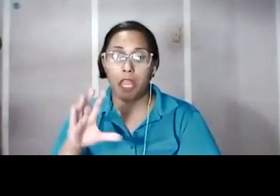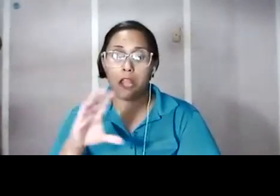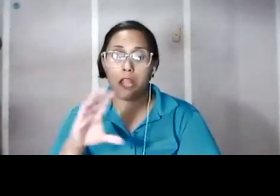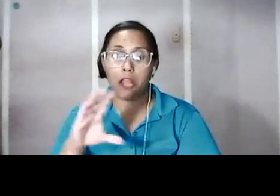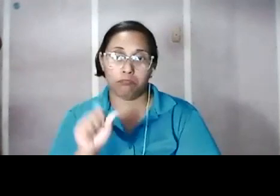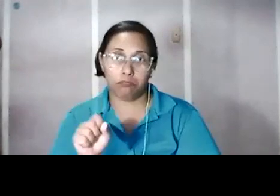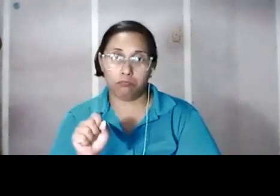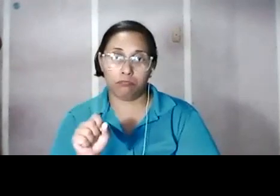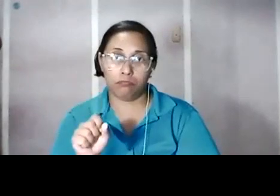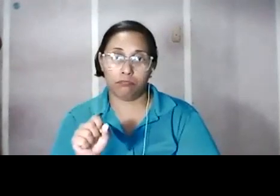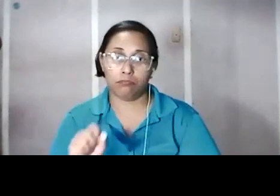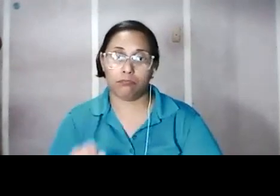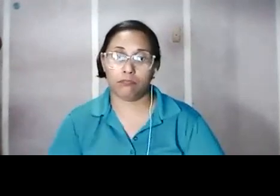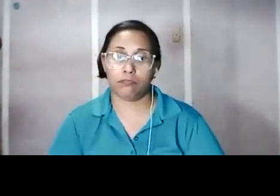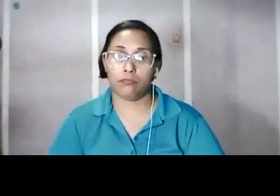niñas afrodescendientes.